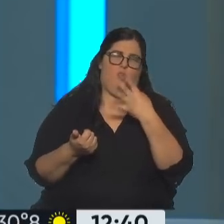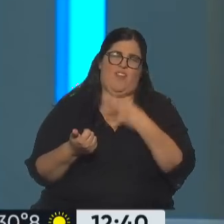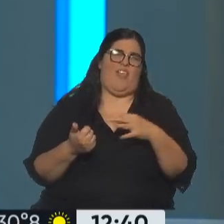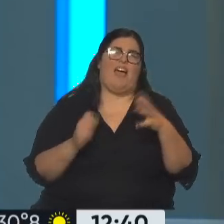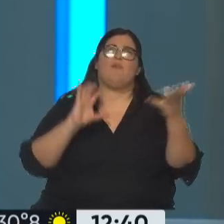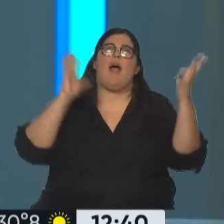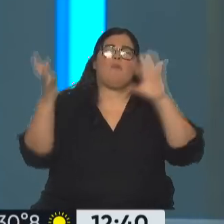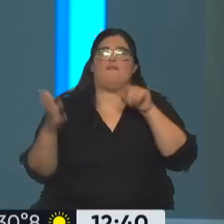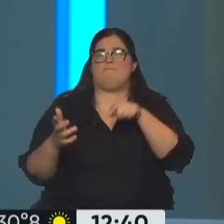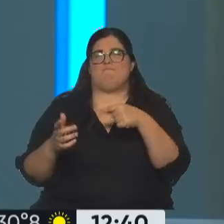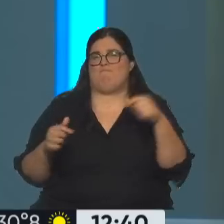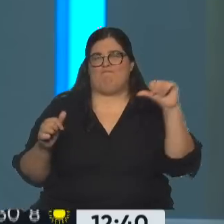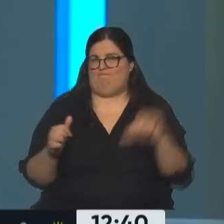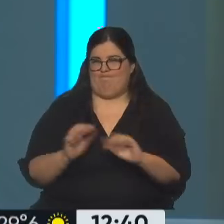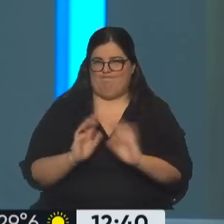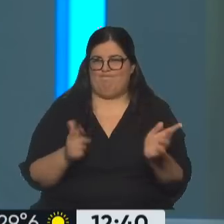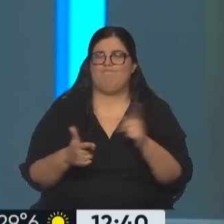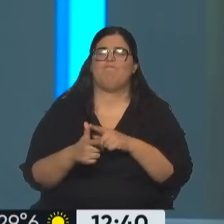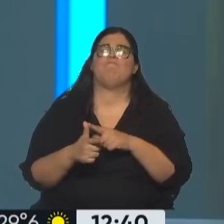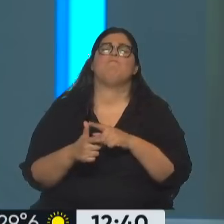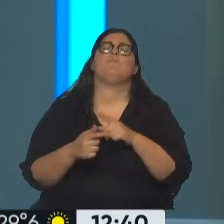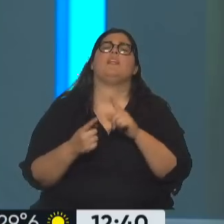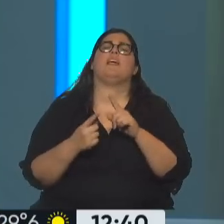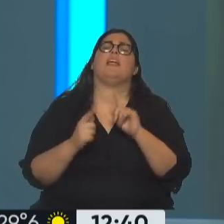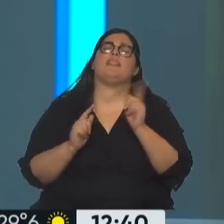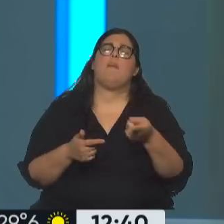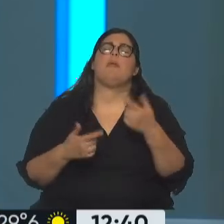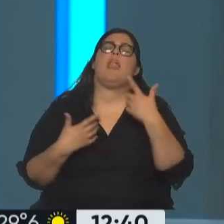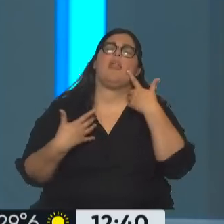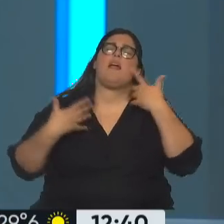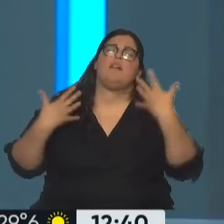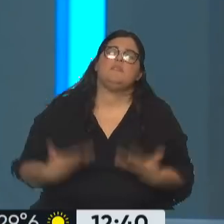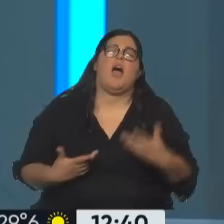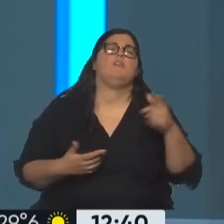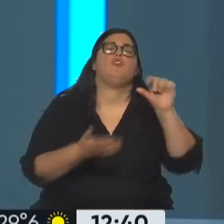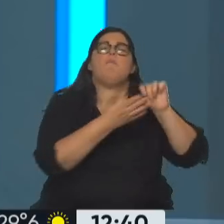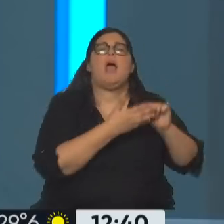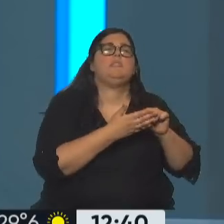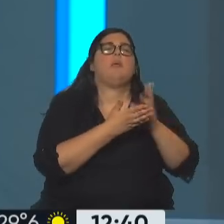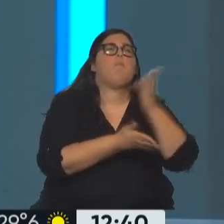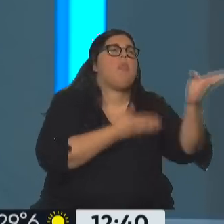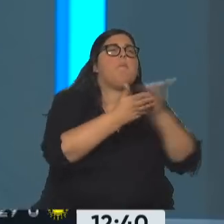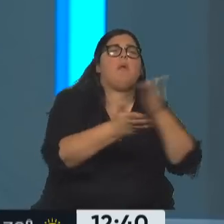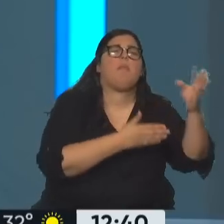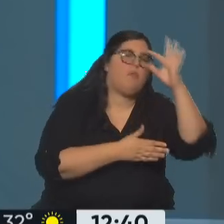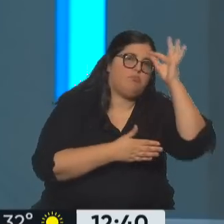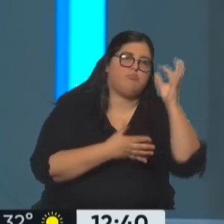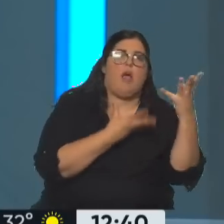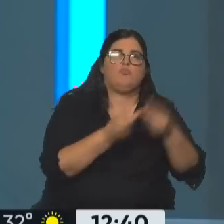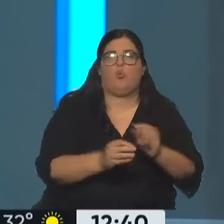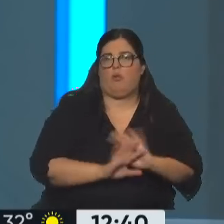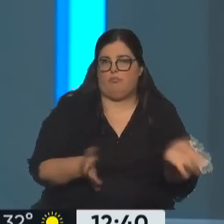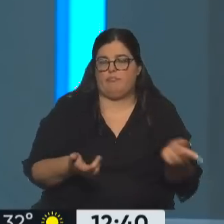permiten, y además está este otro elemento de la fatiga de la ayuda occidental, que es importante tener en cuenta.